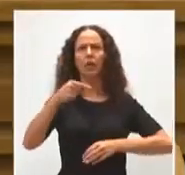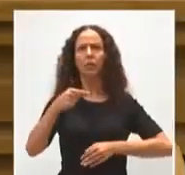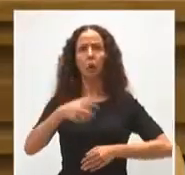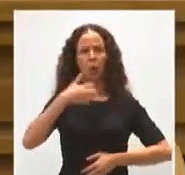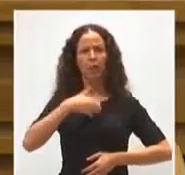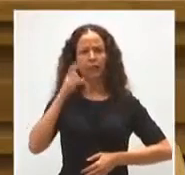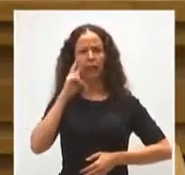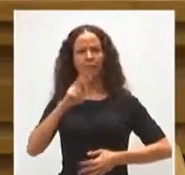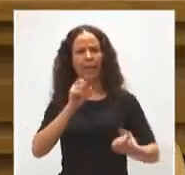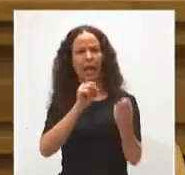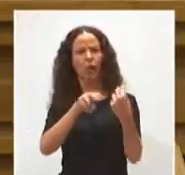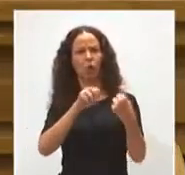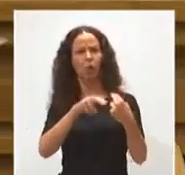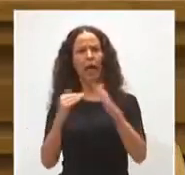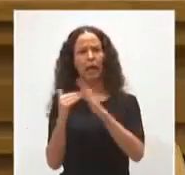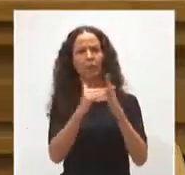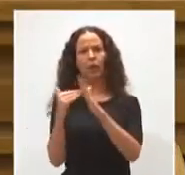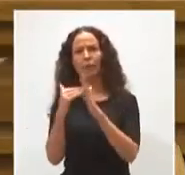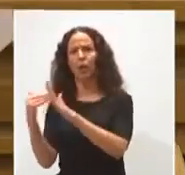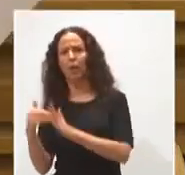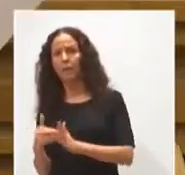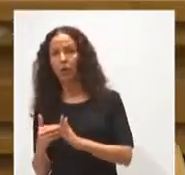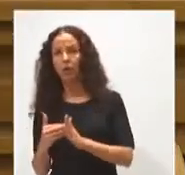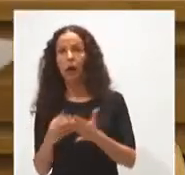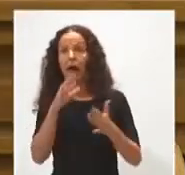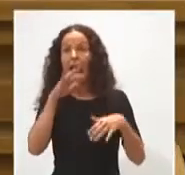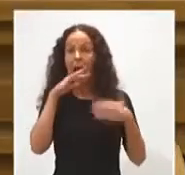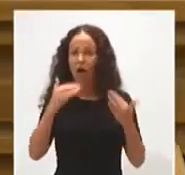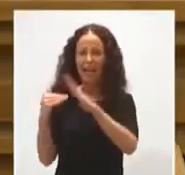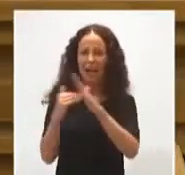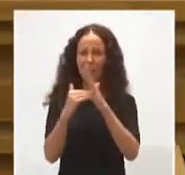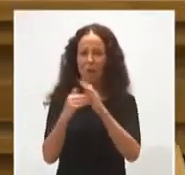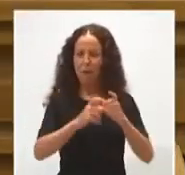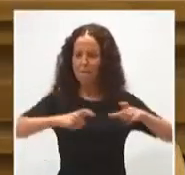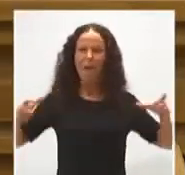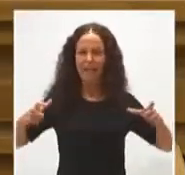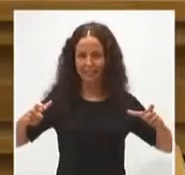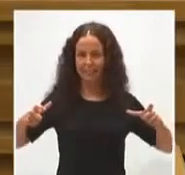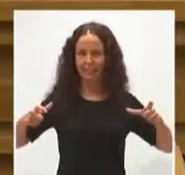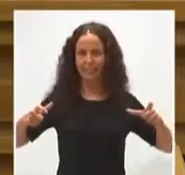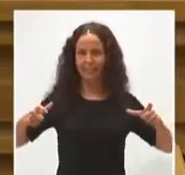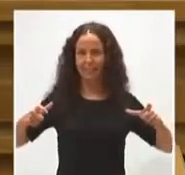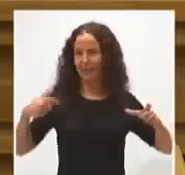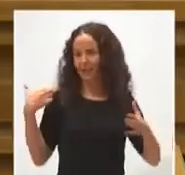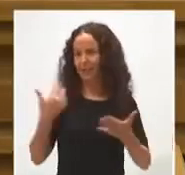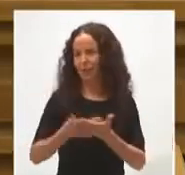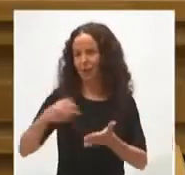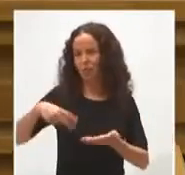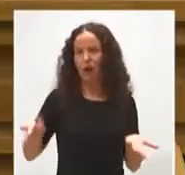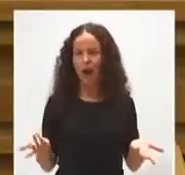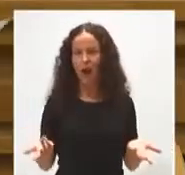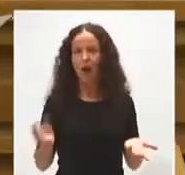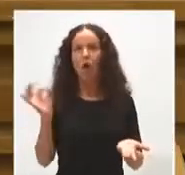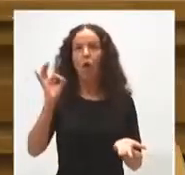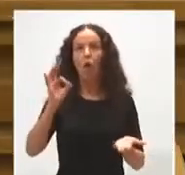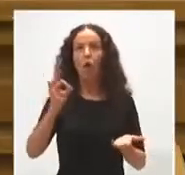ver las autovías llenas de camiones nosotros hablando cuenta que hay más camiones circulando que nunca o les debemos molestar a lo mejor ir a